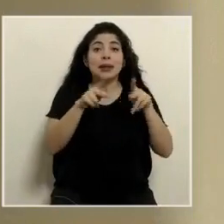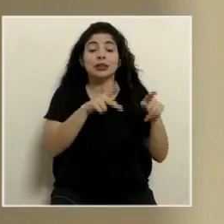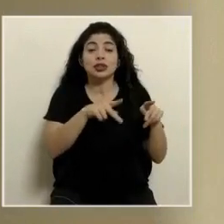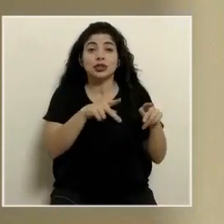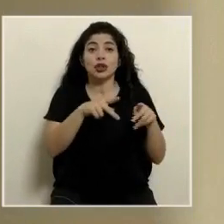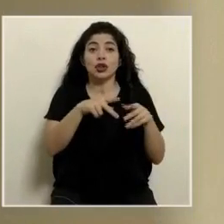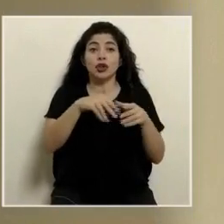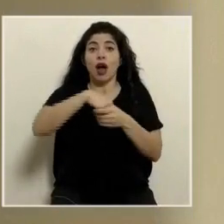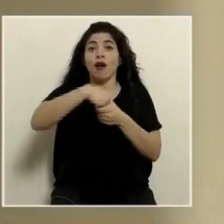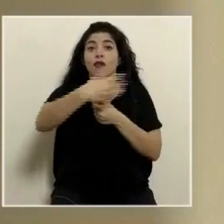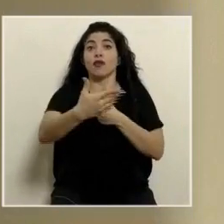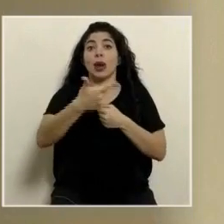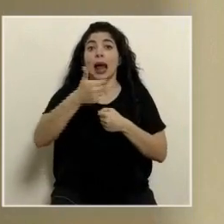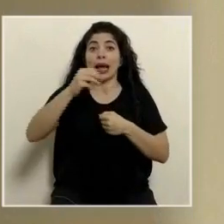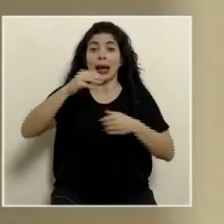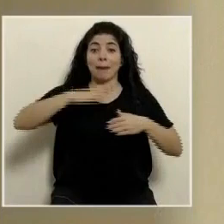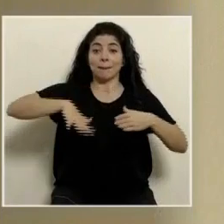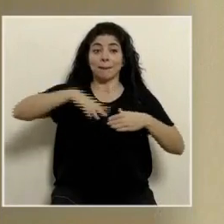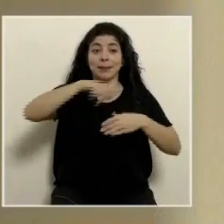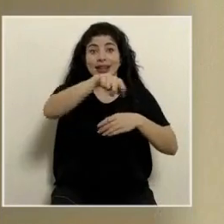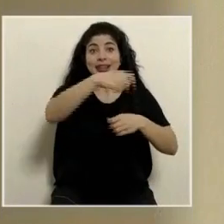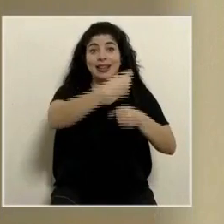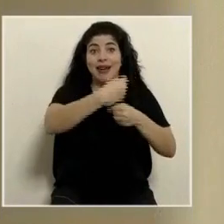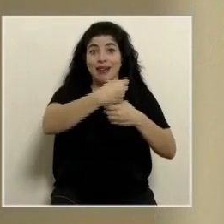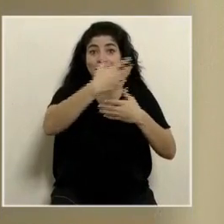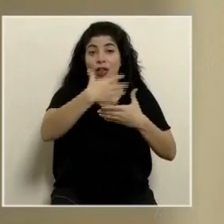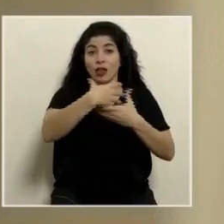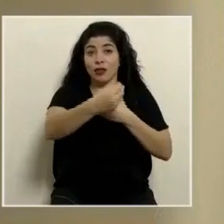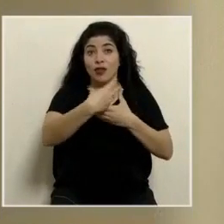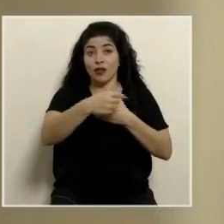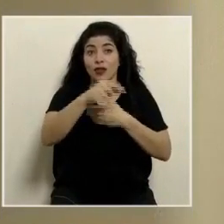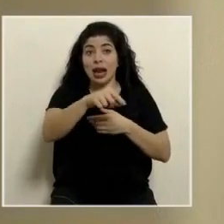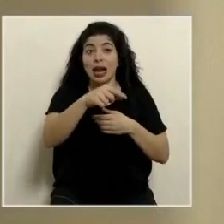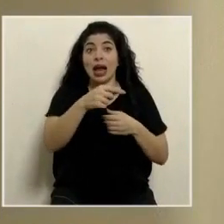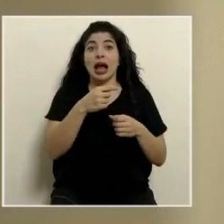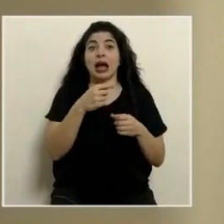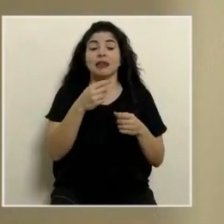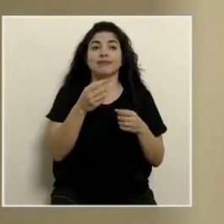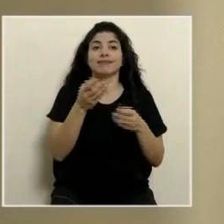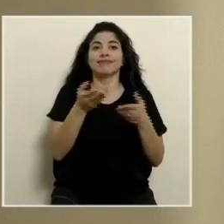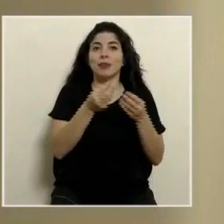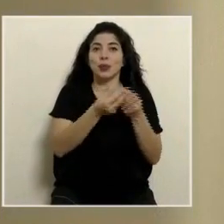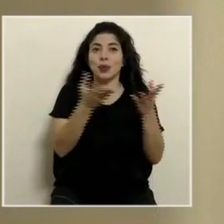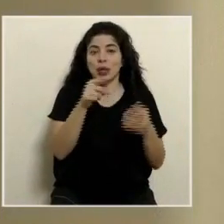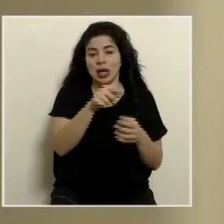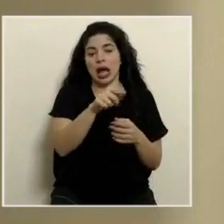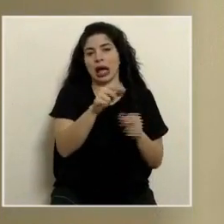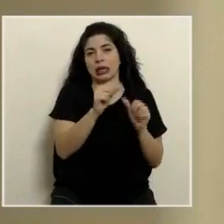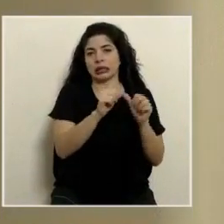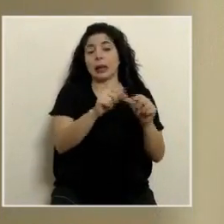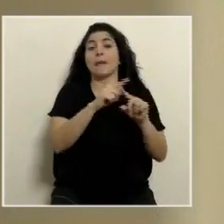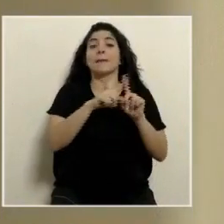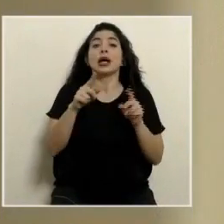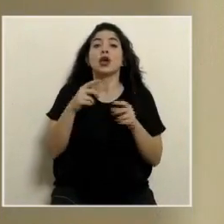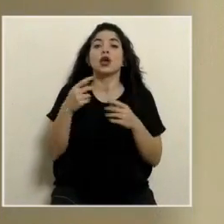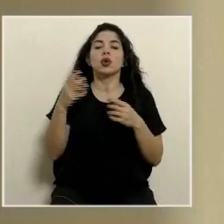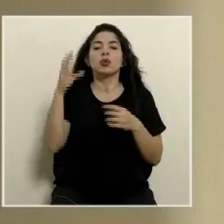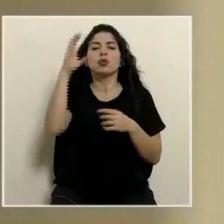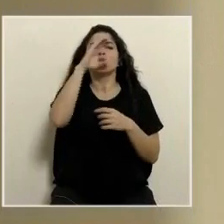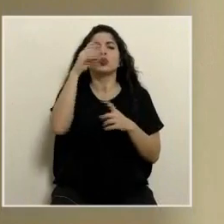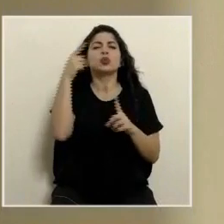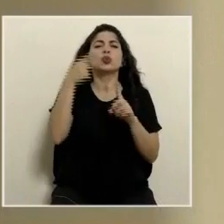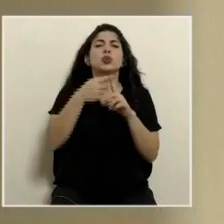de la gran área metropolitana, pero sí para reducir masivamente la movilización